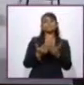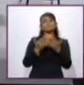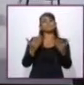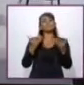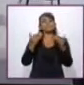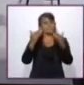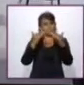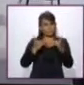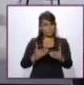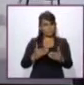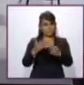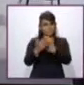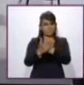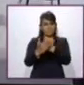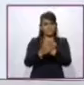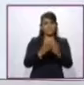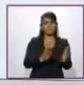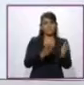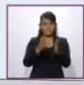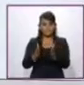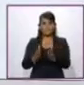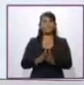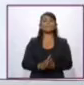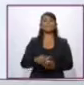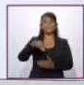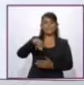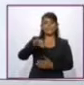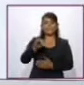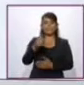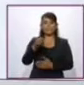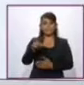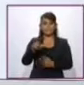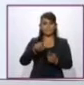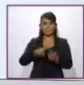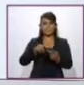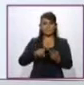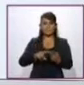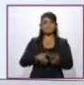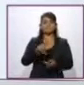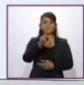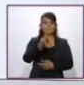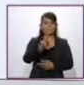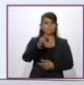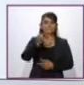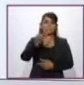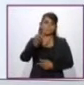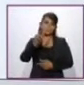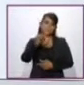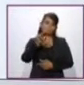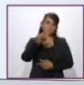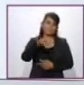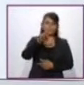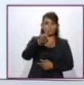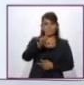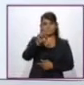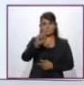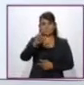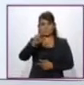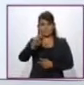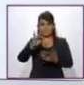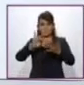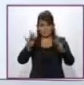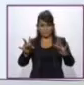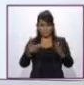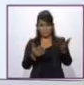siguiente segmento, Miguel Nava Alvarado, de Redes Sociales Progresistas, y Penélope Ramírez, del PT. Hacemos